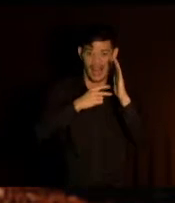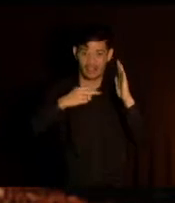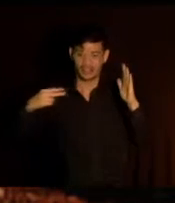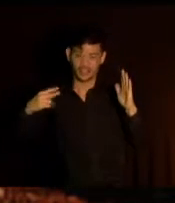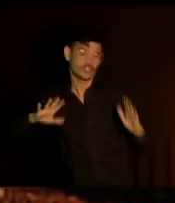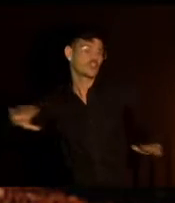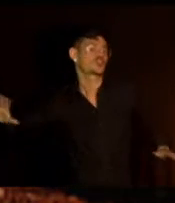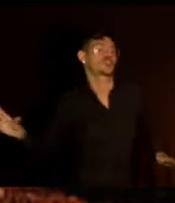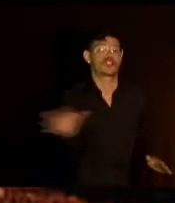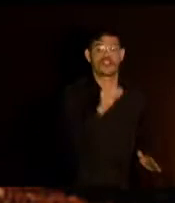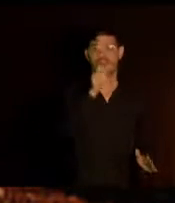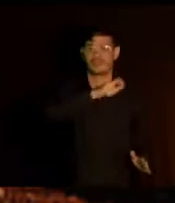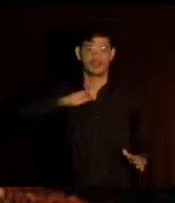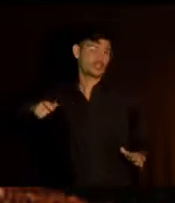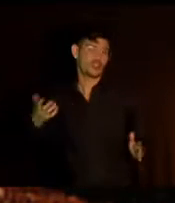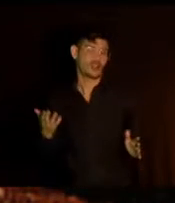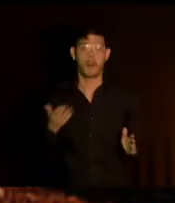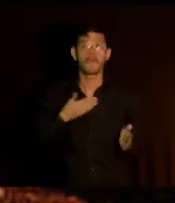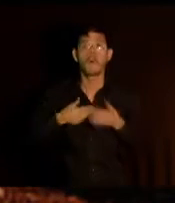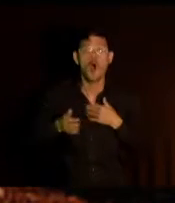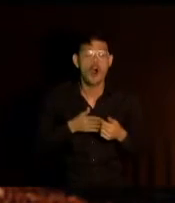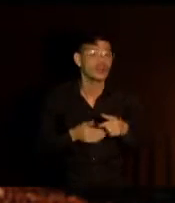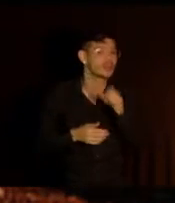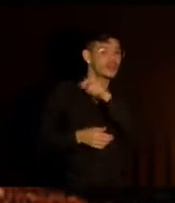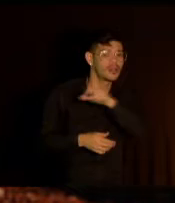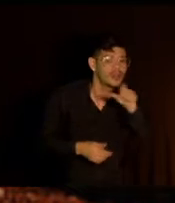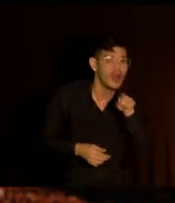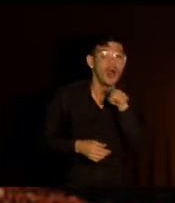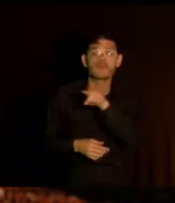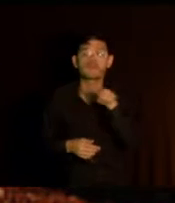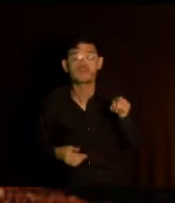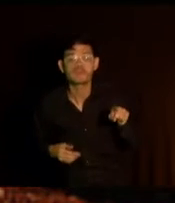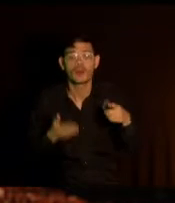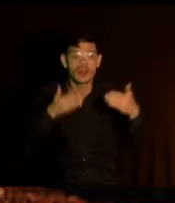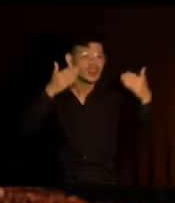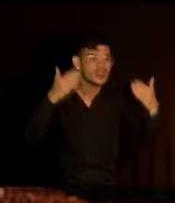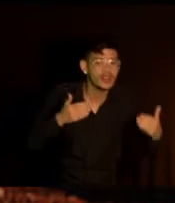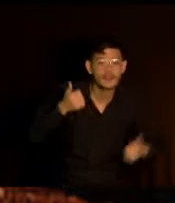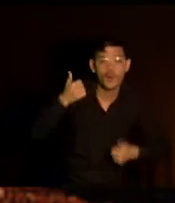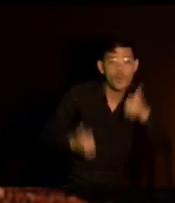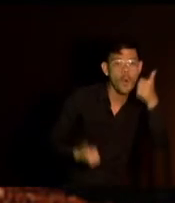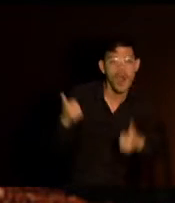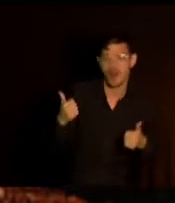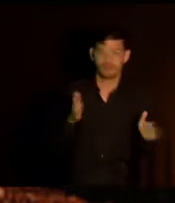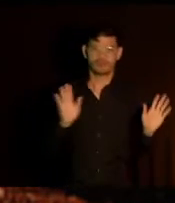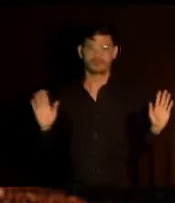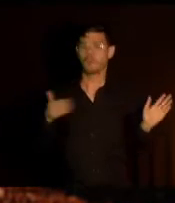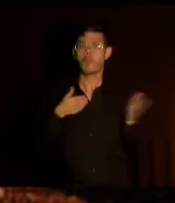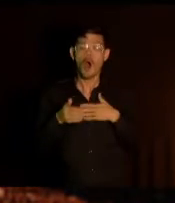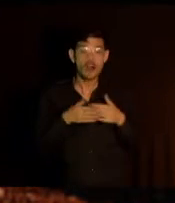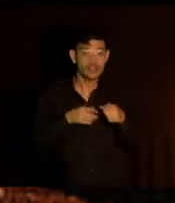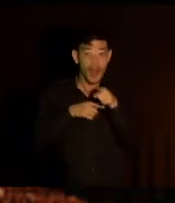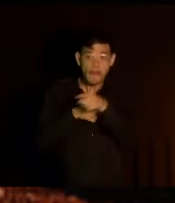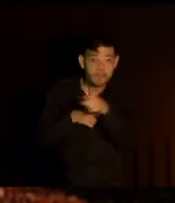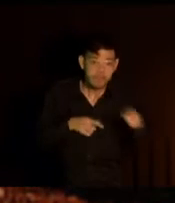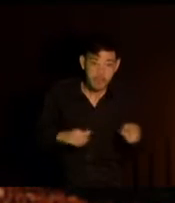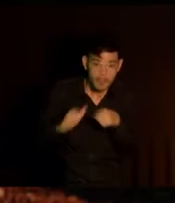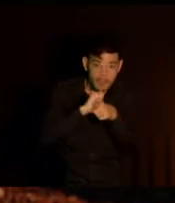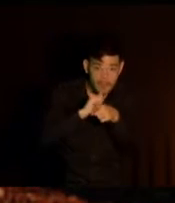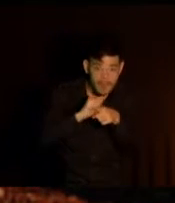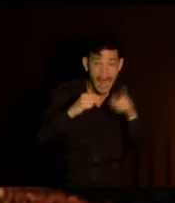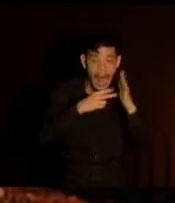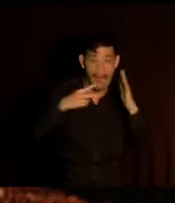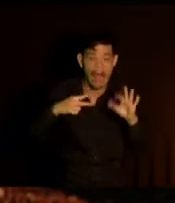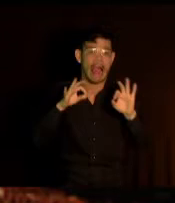personas que lo practican, independientemente de que tengan X o Y discapacidad, practican natación. Entonces, ¿por qué hacer